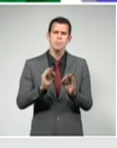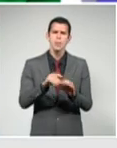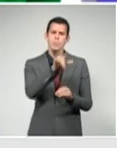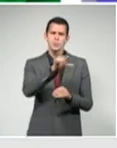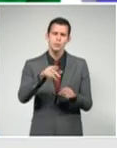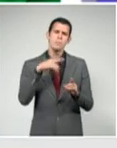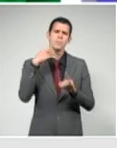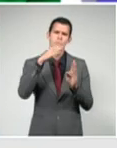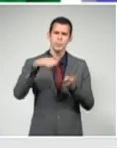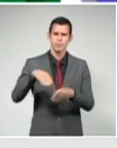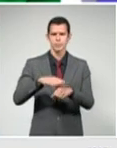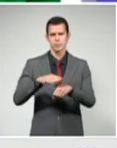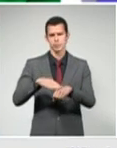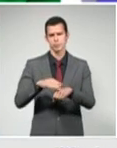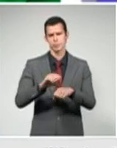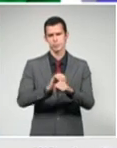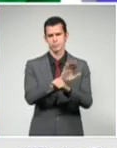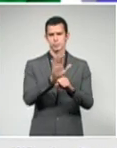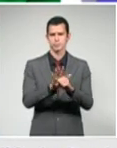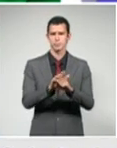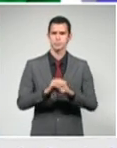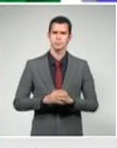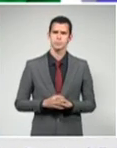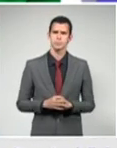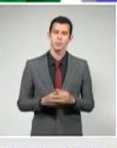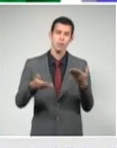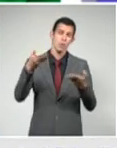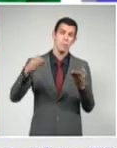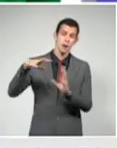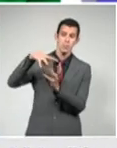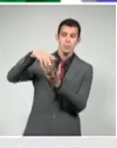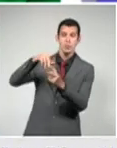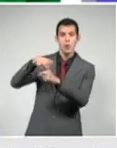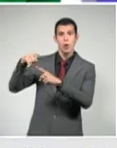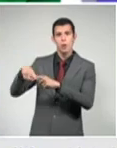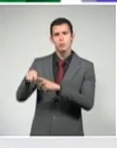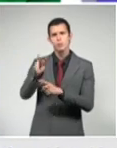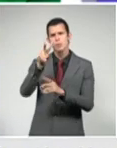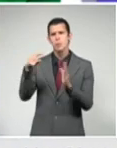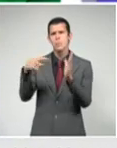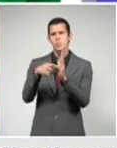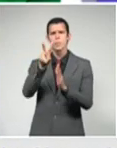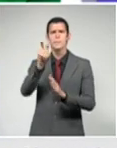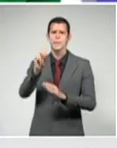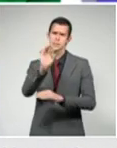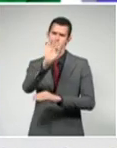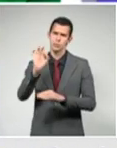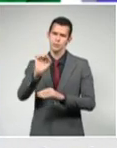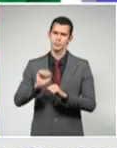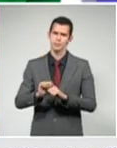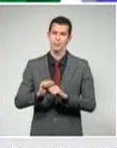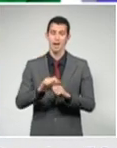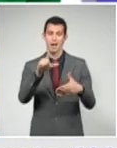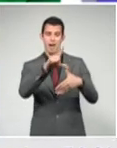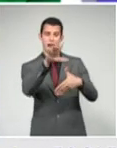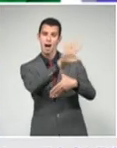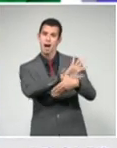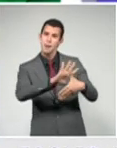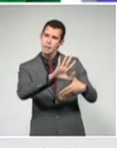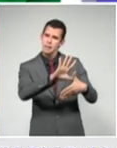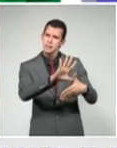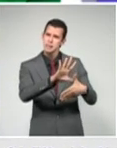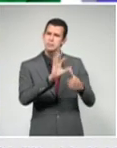inferior a la del mundo, que es de 2,20%, y a la de las Américas, que es todavía más elevada, de